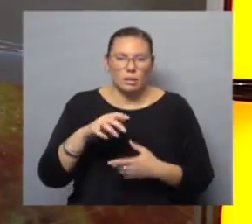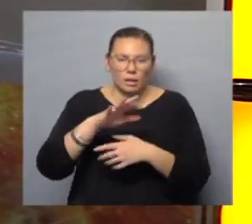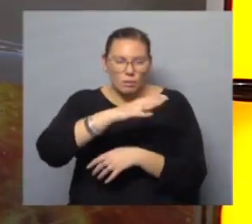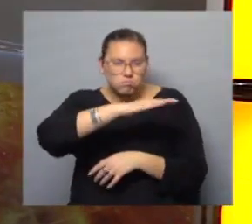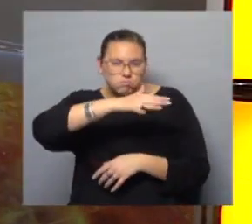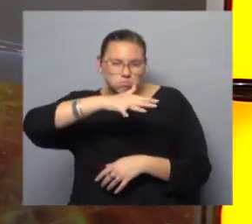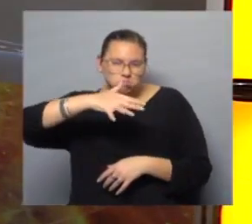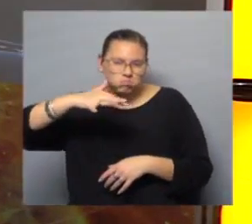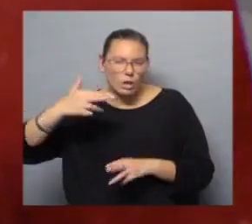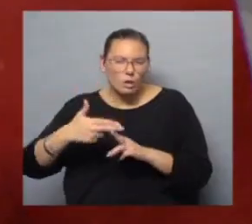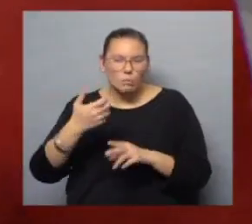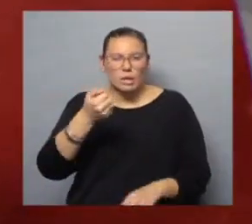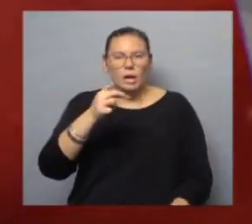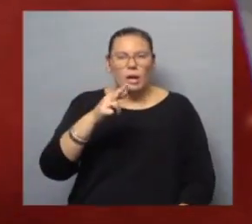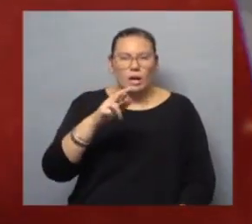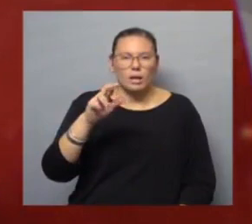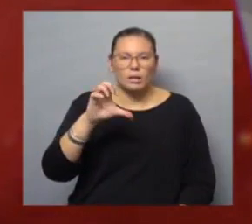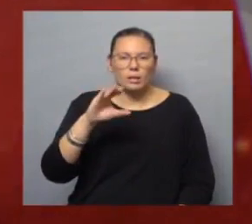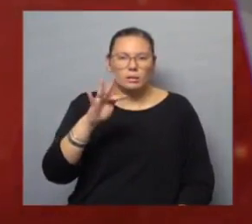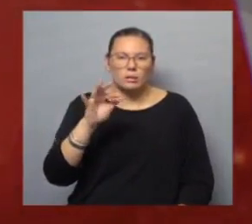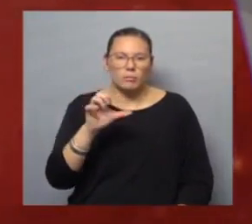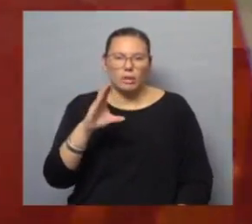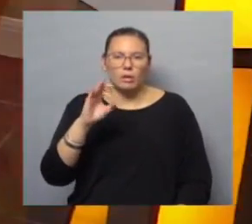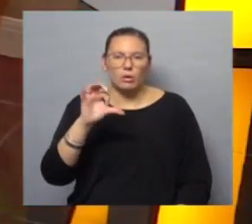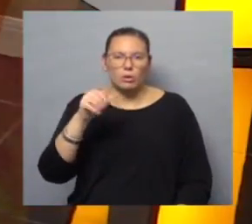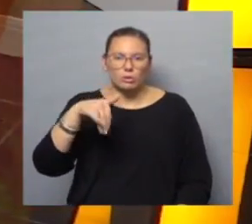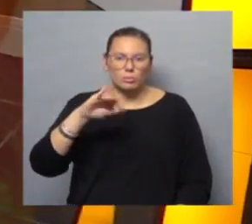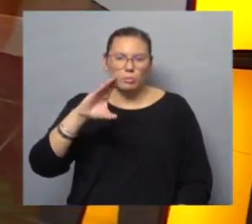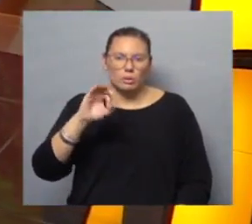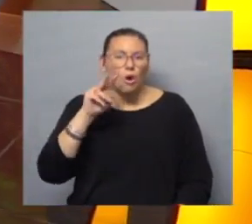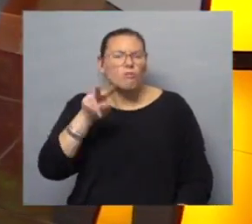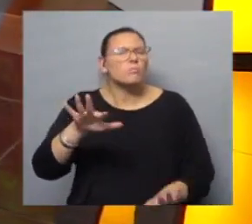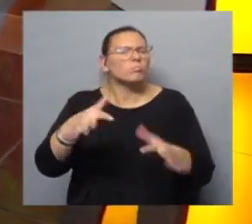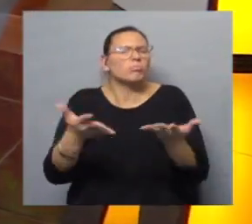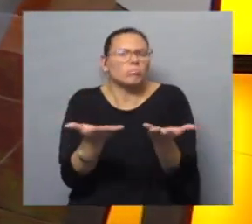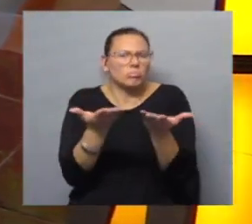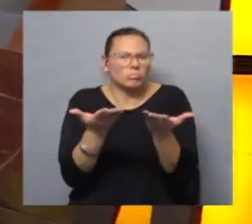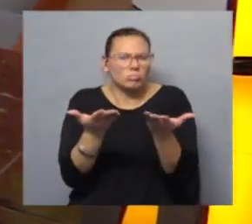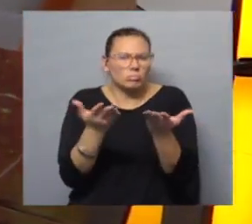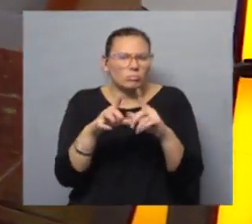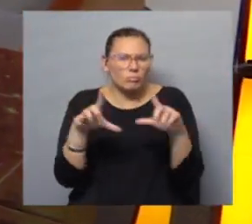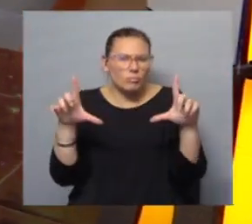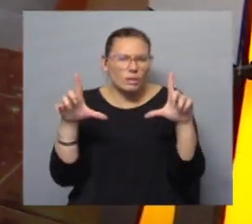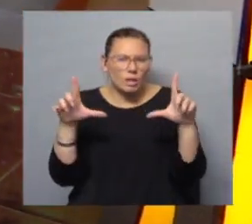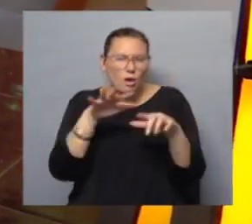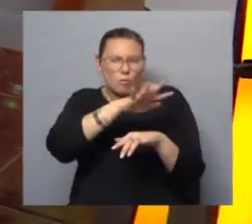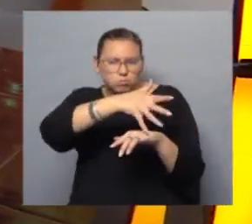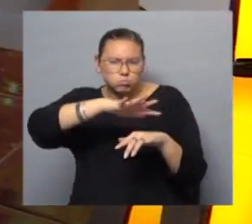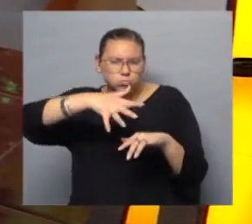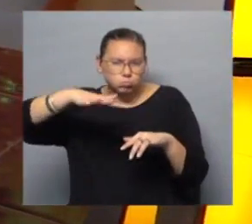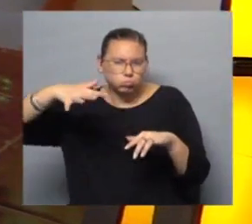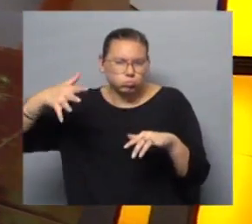manera en la que se describe en este tipo. ¿Qué es esto? Lo que estamos viendo es lo que usualmente se denomina una región de formación